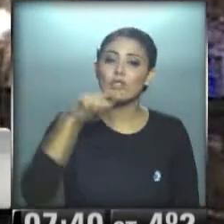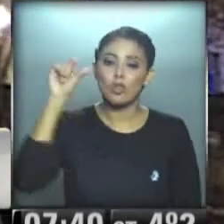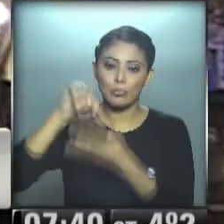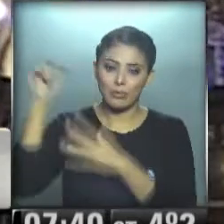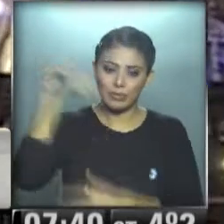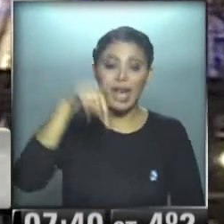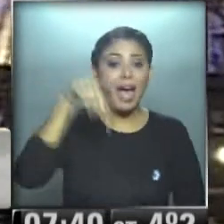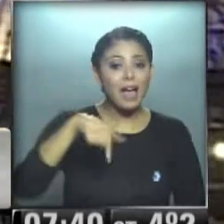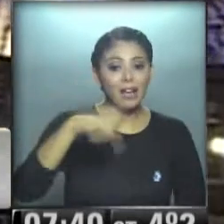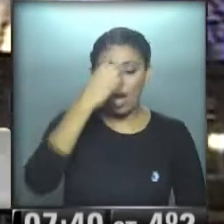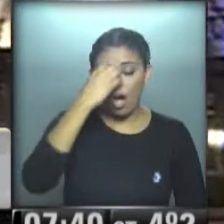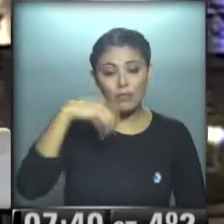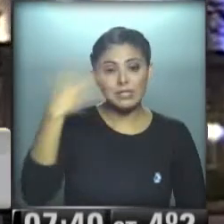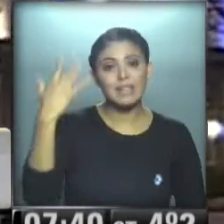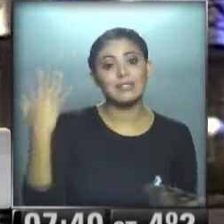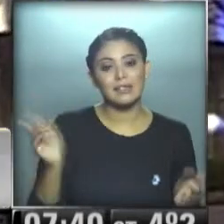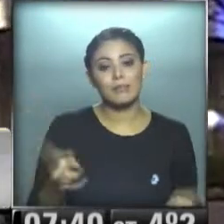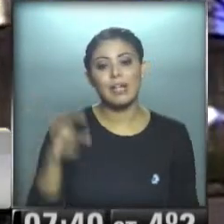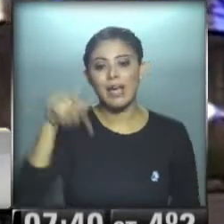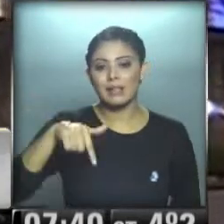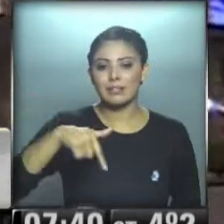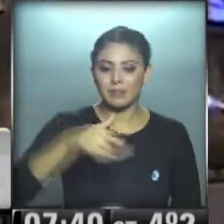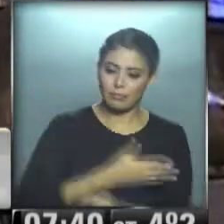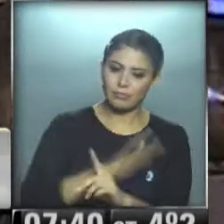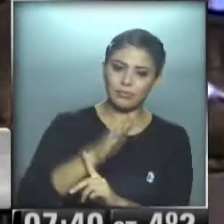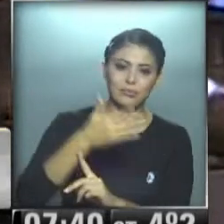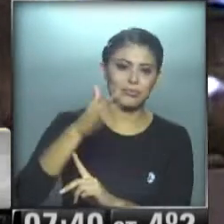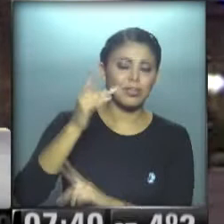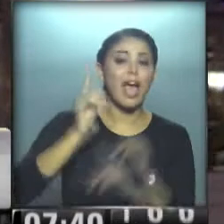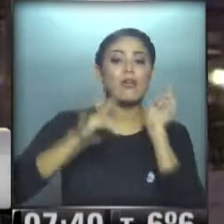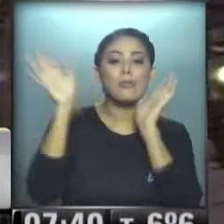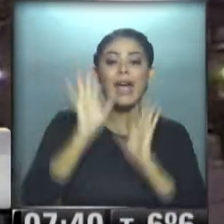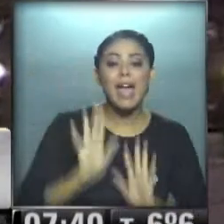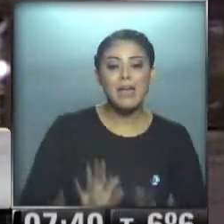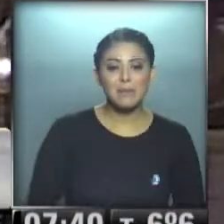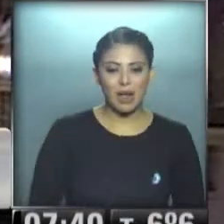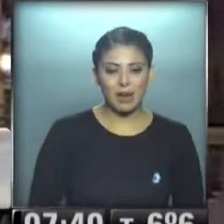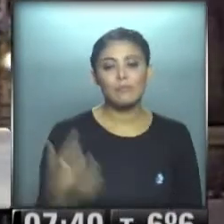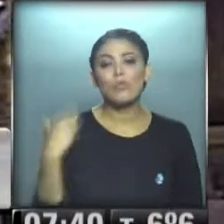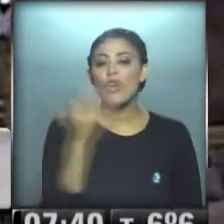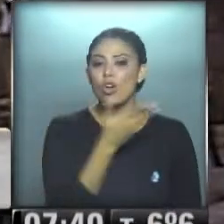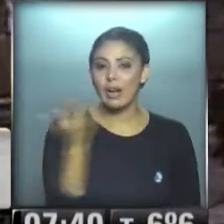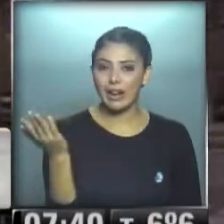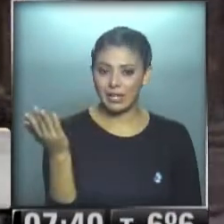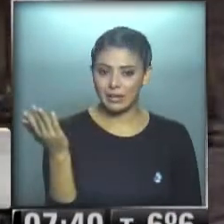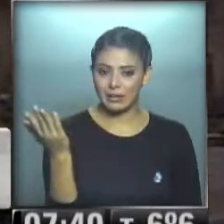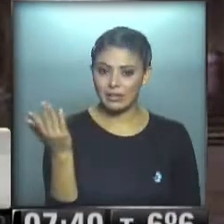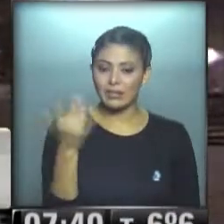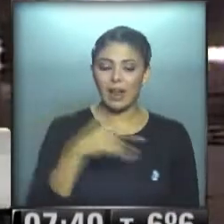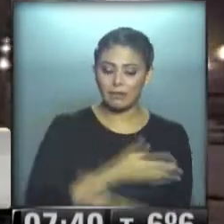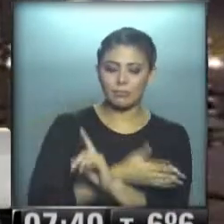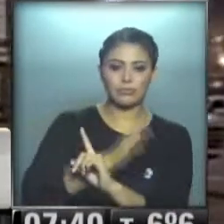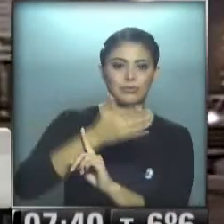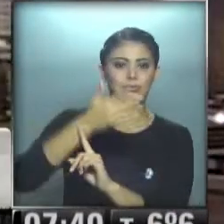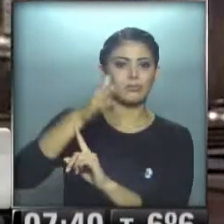y aquí oficialmente por supuesto también en este gran mástil se están realizando algunos preparativos porque generalmente se suele hacer el izamiento de la bandera